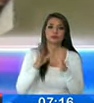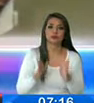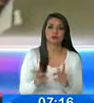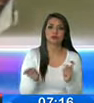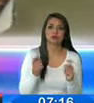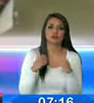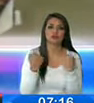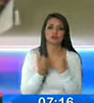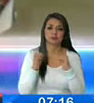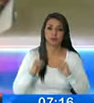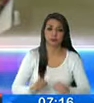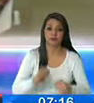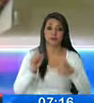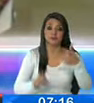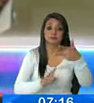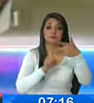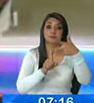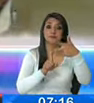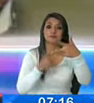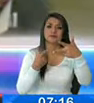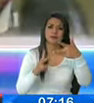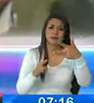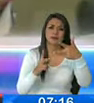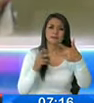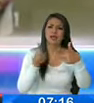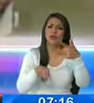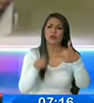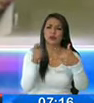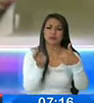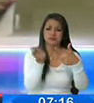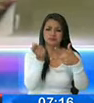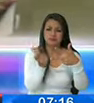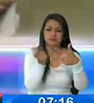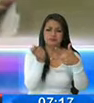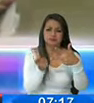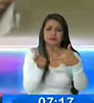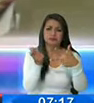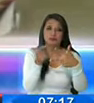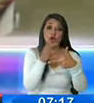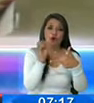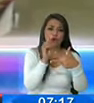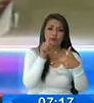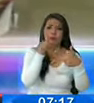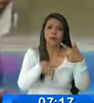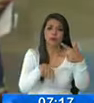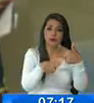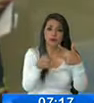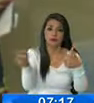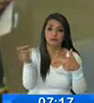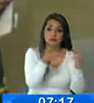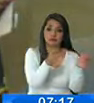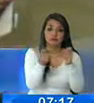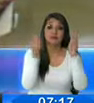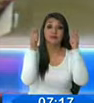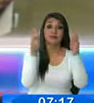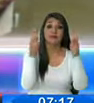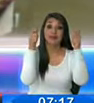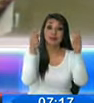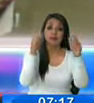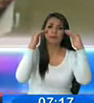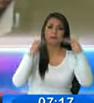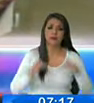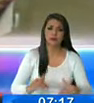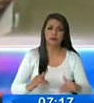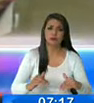y Control Social. Y el tercero son una serie de inhabilidades que de alguna manera permitirían que la cantidad de postulantes sea